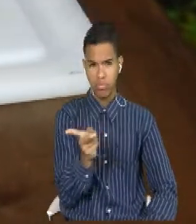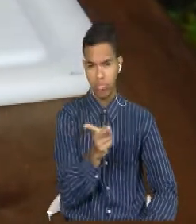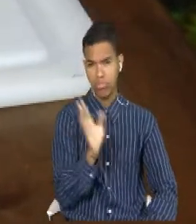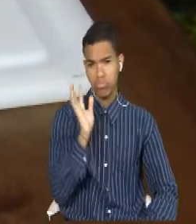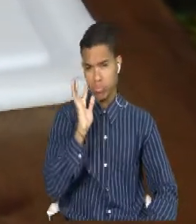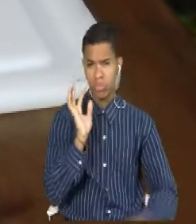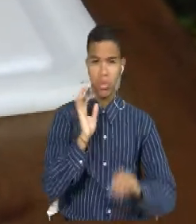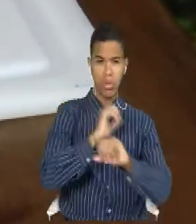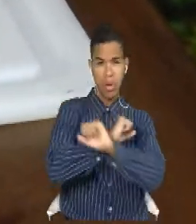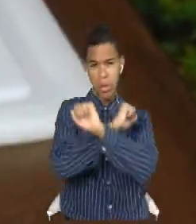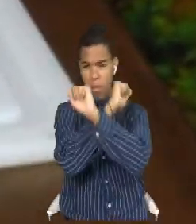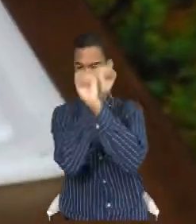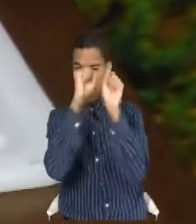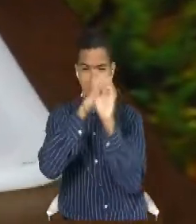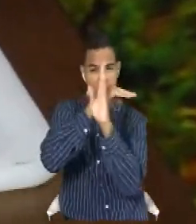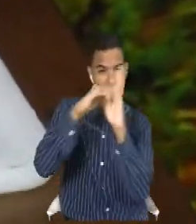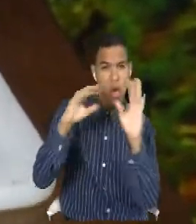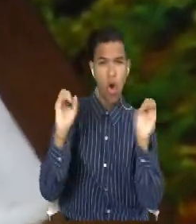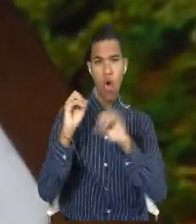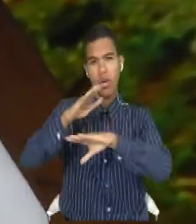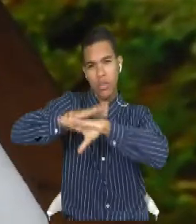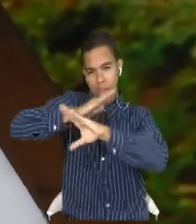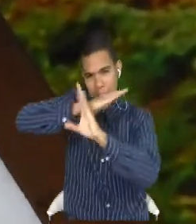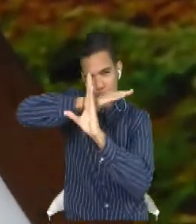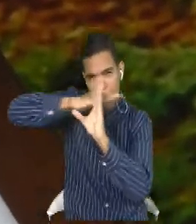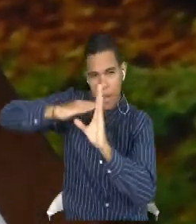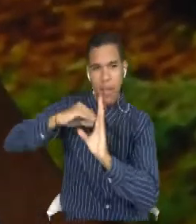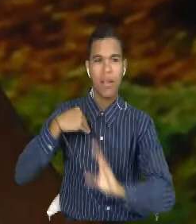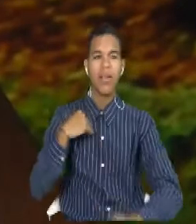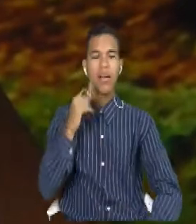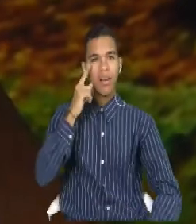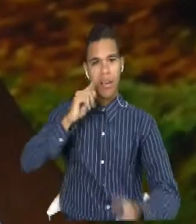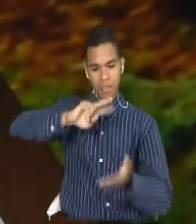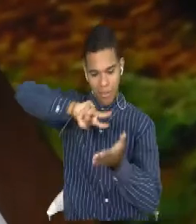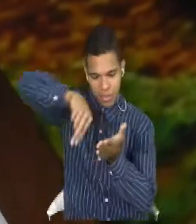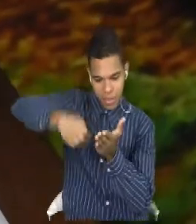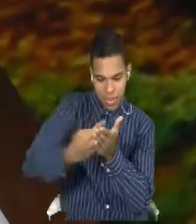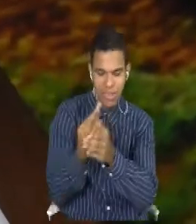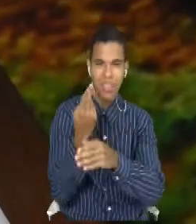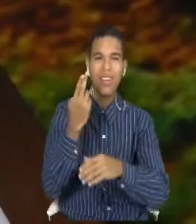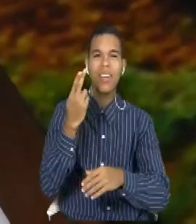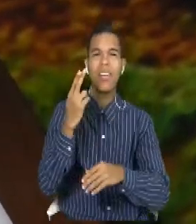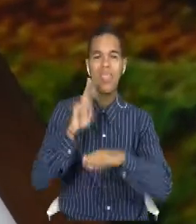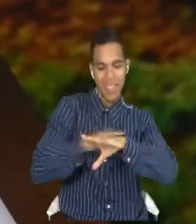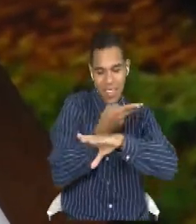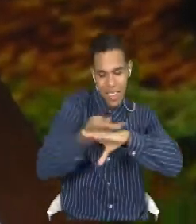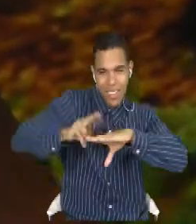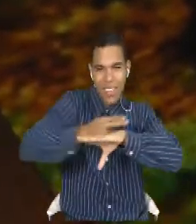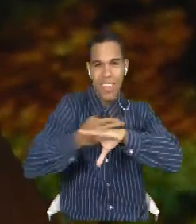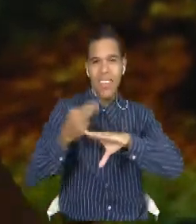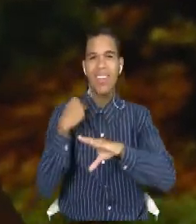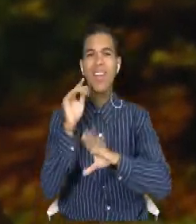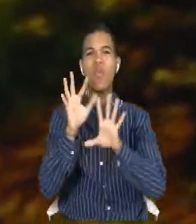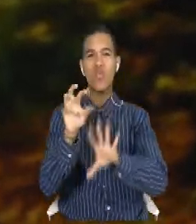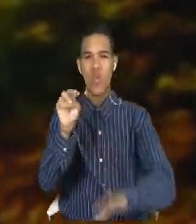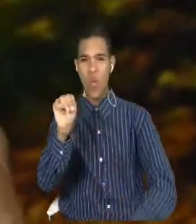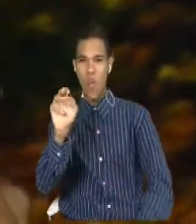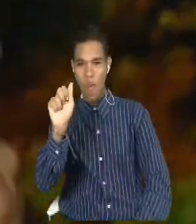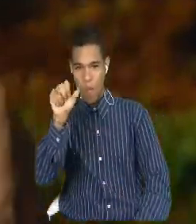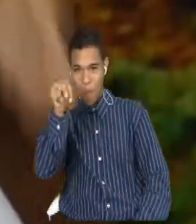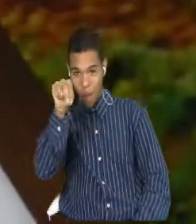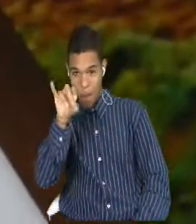tarde. ¿Qué le vamos a aplicar? Mantequilla de maní. Una cucharada de mantequilla de maní aporta alrededor de 9 gramos de proteína y 100